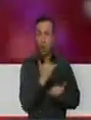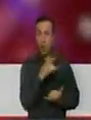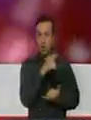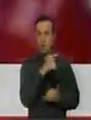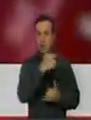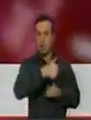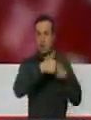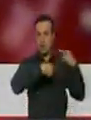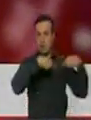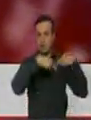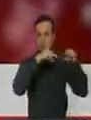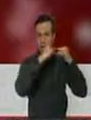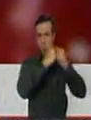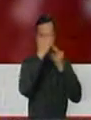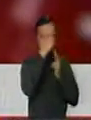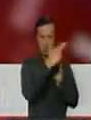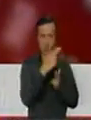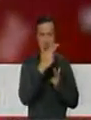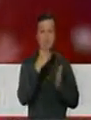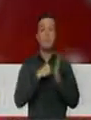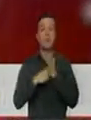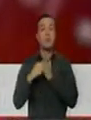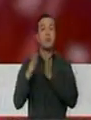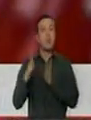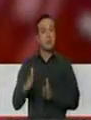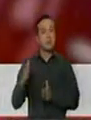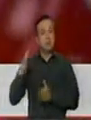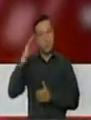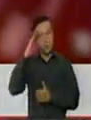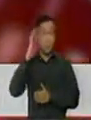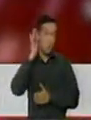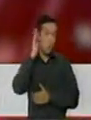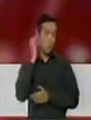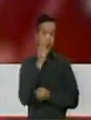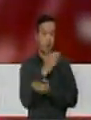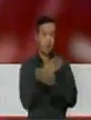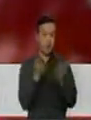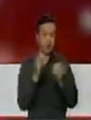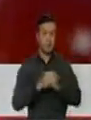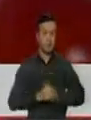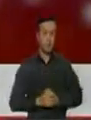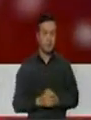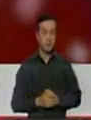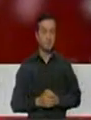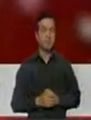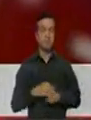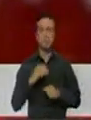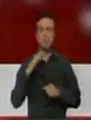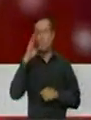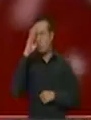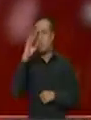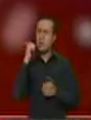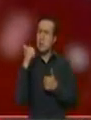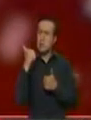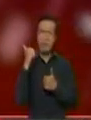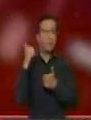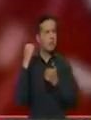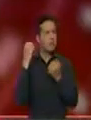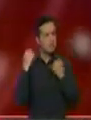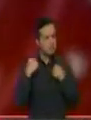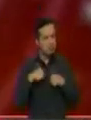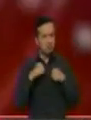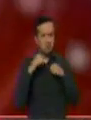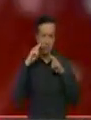ministra del Interior, María Paula Romo, a través de su cuenta Twitter también comentó este particular. Excelente golpe de la policía Ecuador.